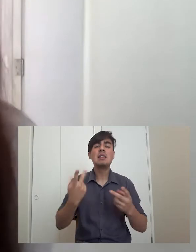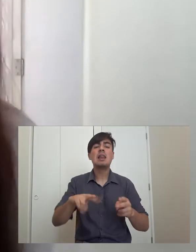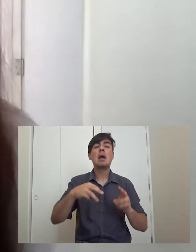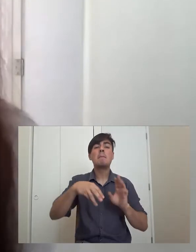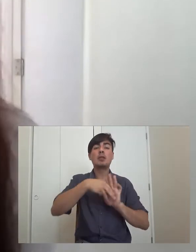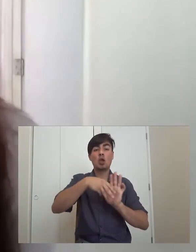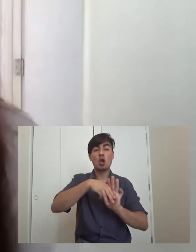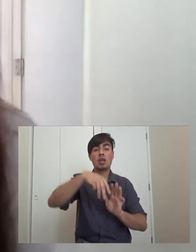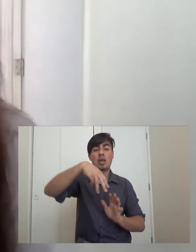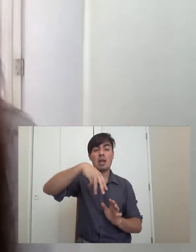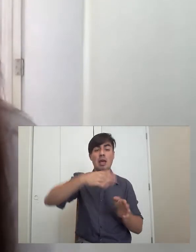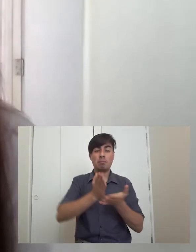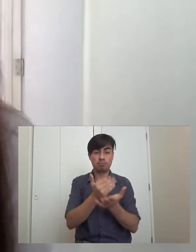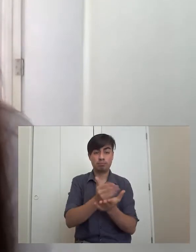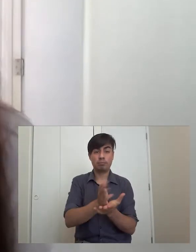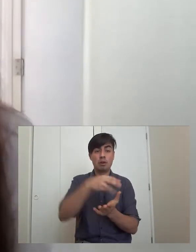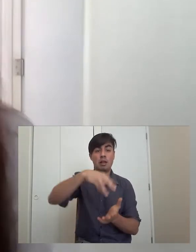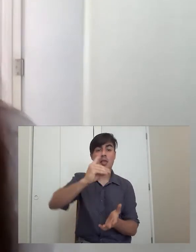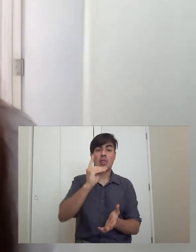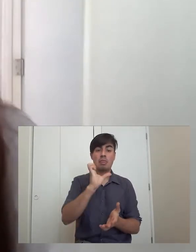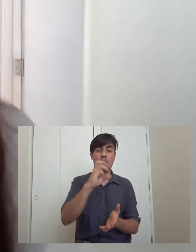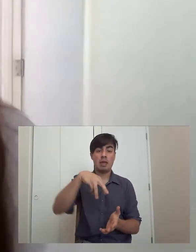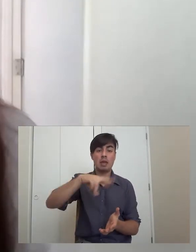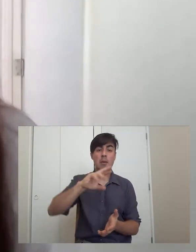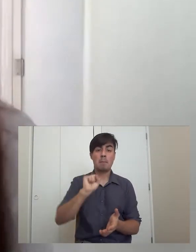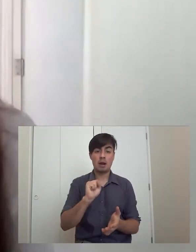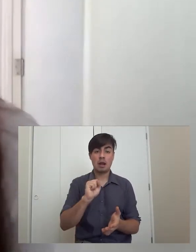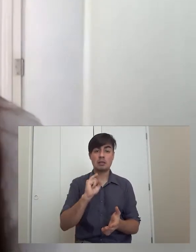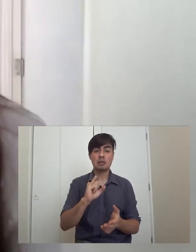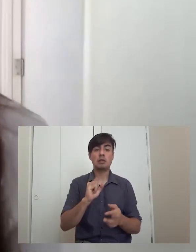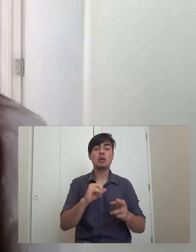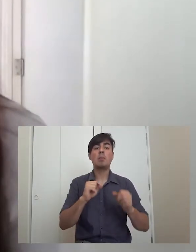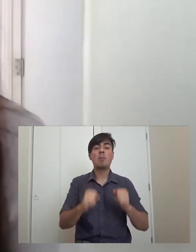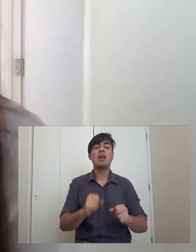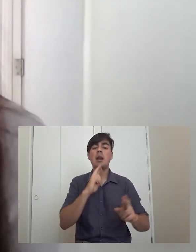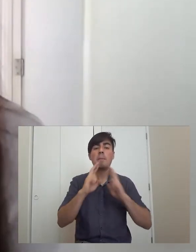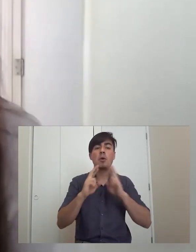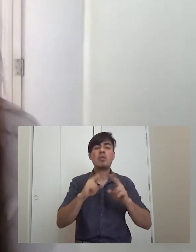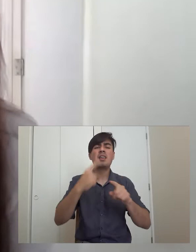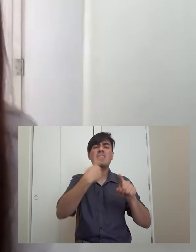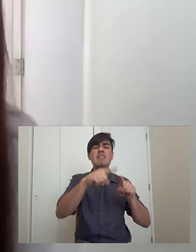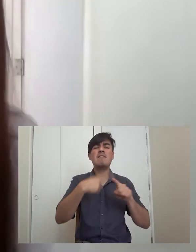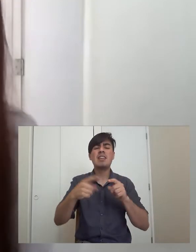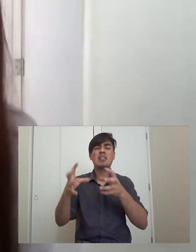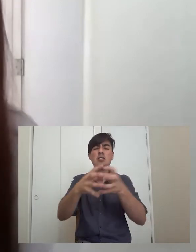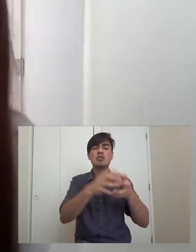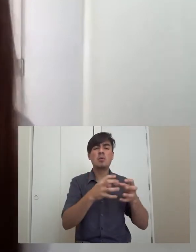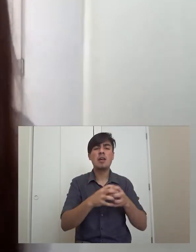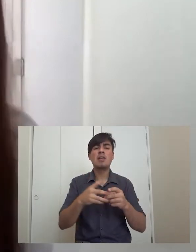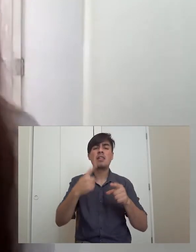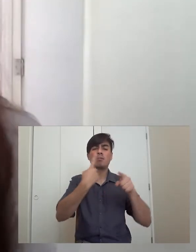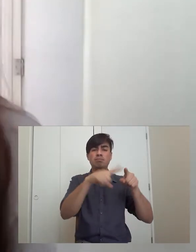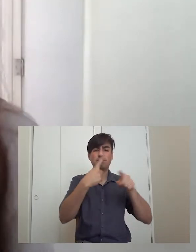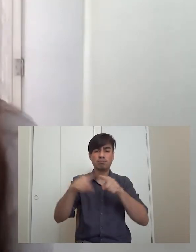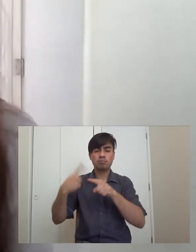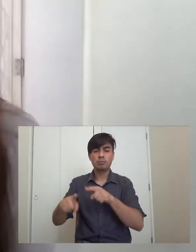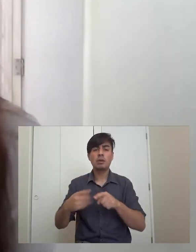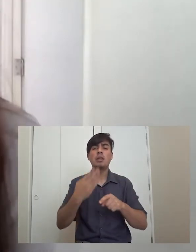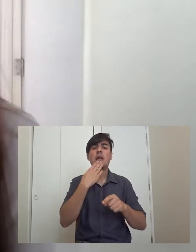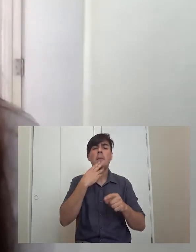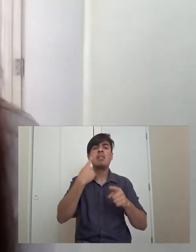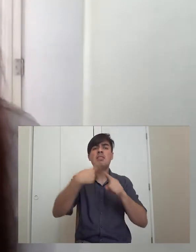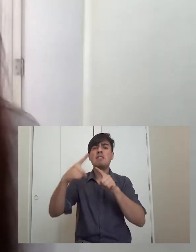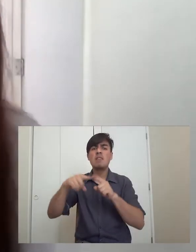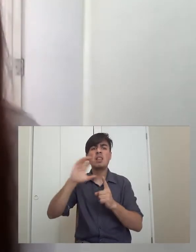acción con los que la metodología DEMRA reflexiona sobre la coexistencia de identidades socioculturales